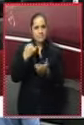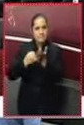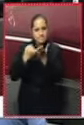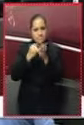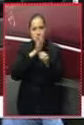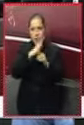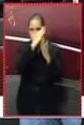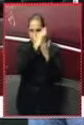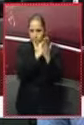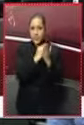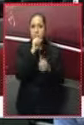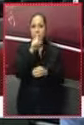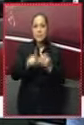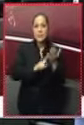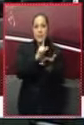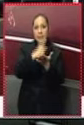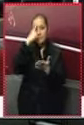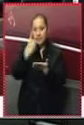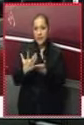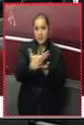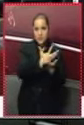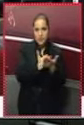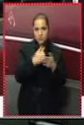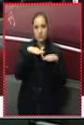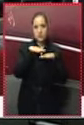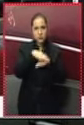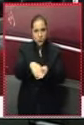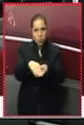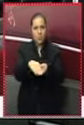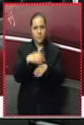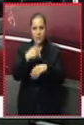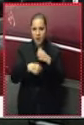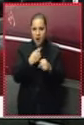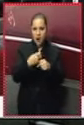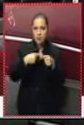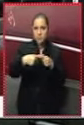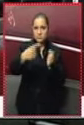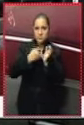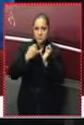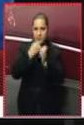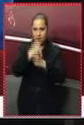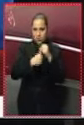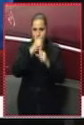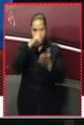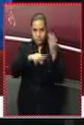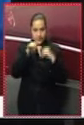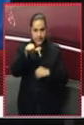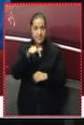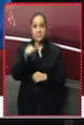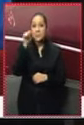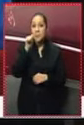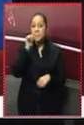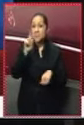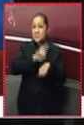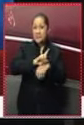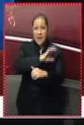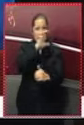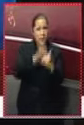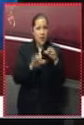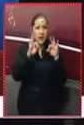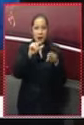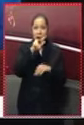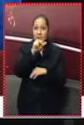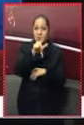de ingresos para el ejercicio fiscal 2016. Hay que recordar que la fecha límite para el aval es el 20 de octubre, es decir, el día de hoy. Vamos a ver cómo